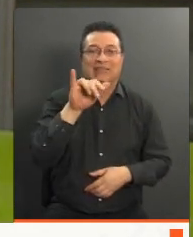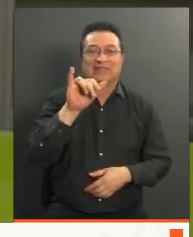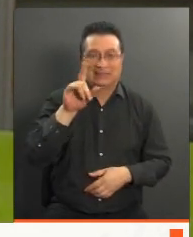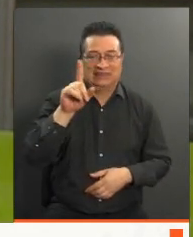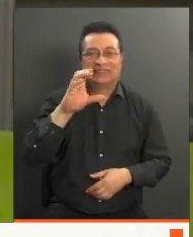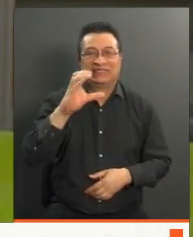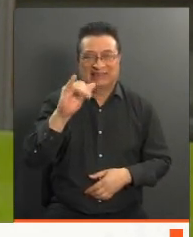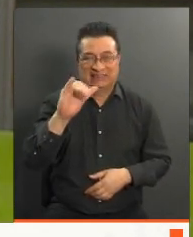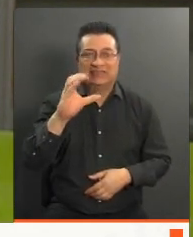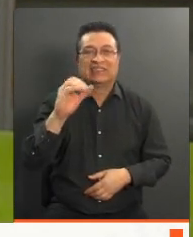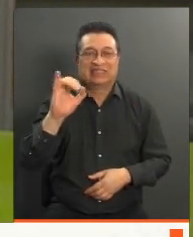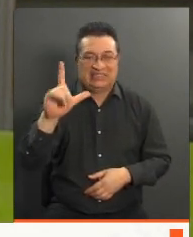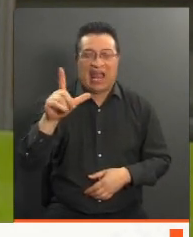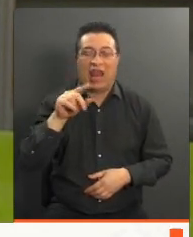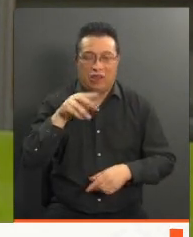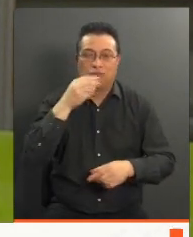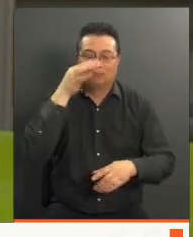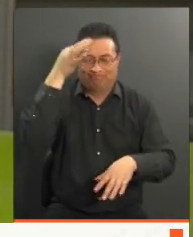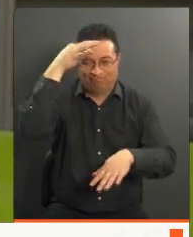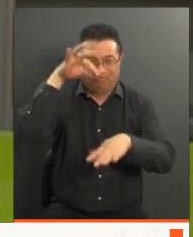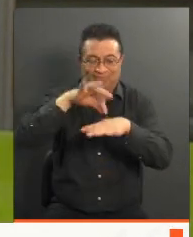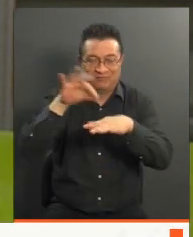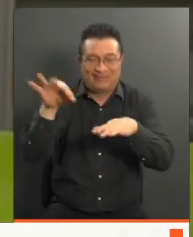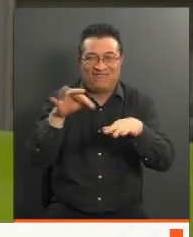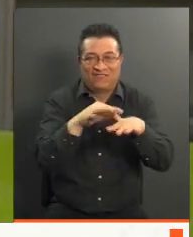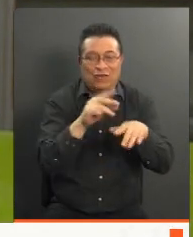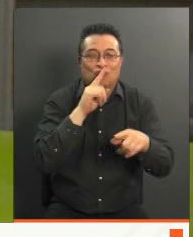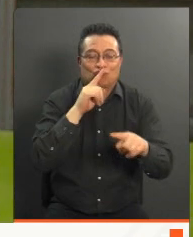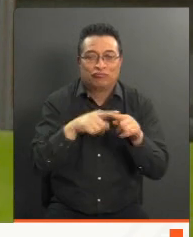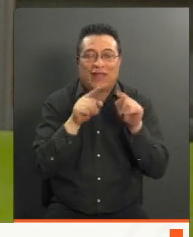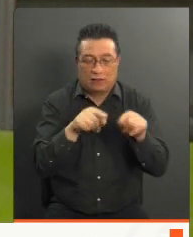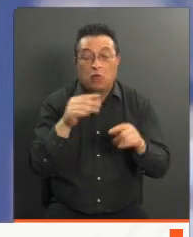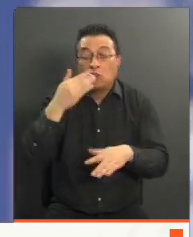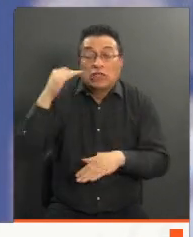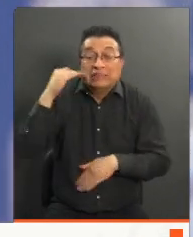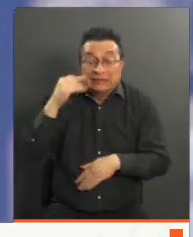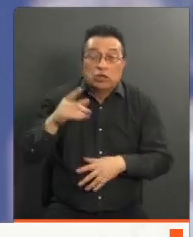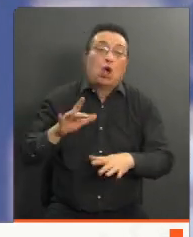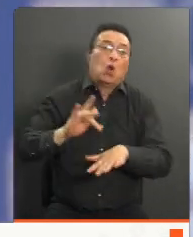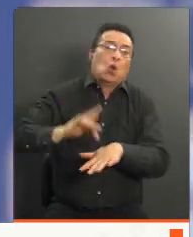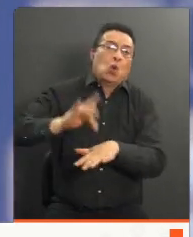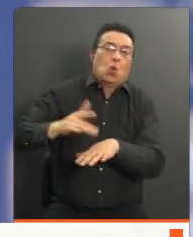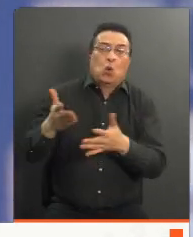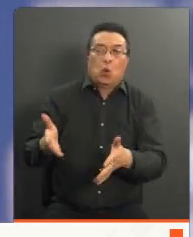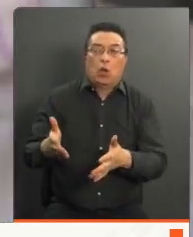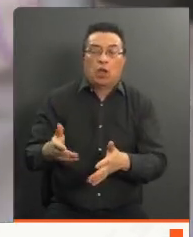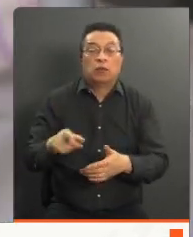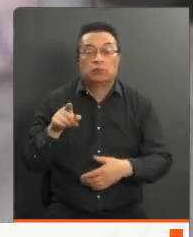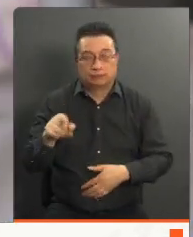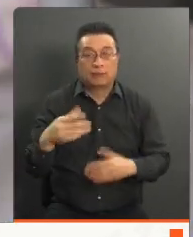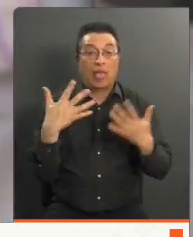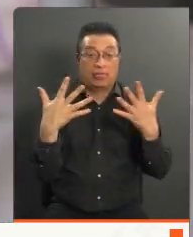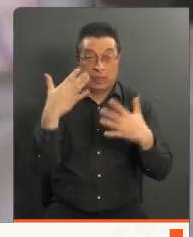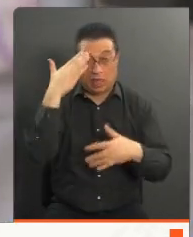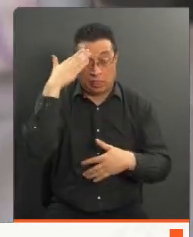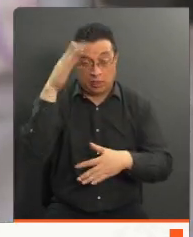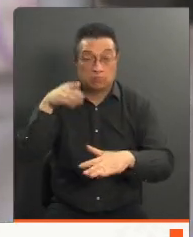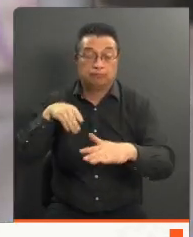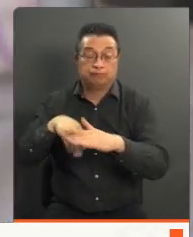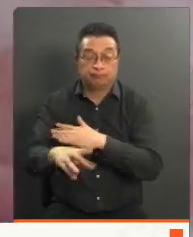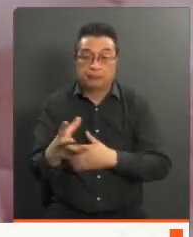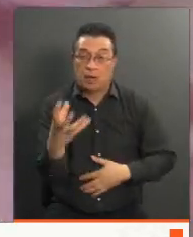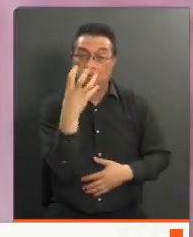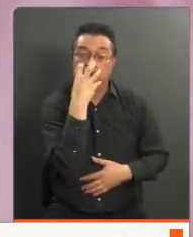respiratorio. Y como está muy pequeñita, entonces le ha afectado bastante. Kendall lleva 10 días internada con oxígeno en